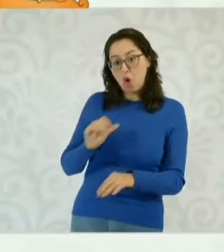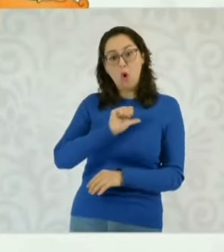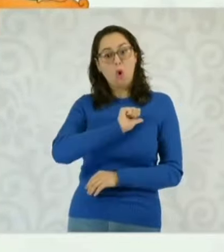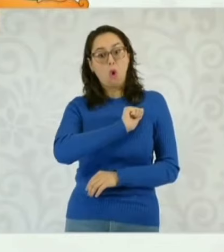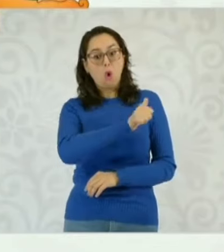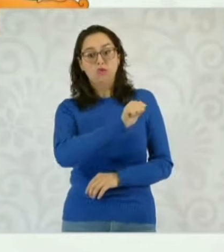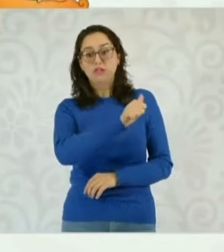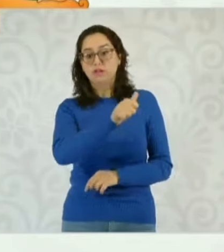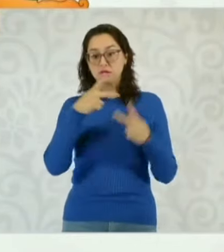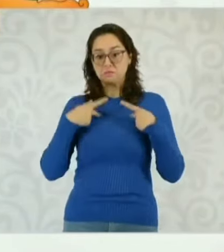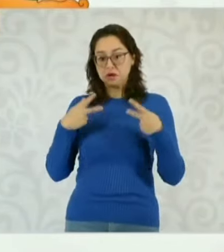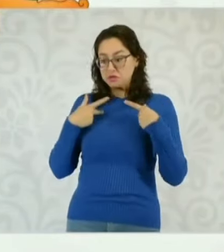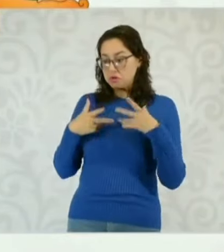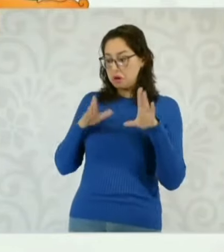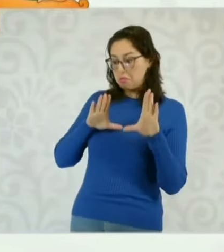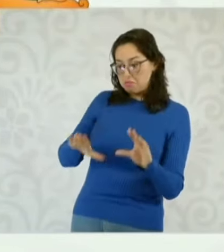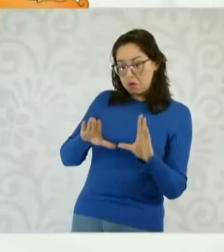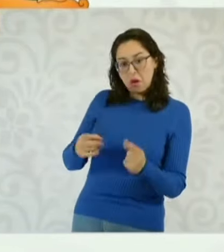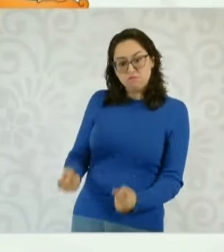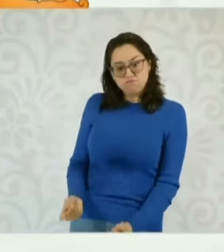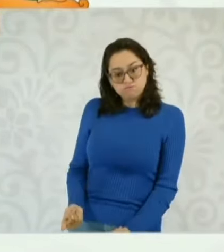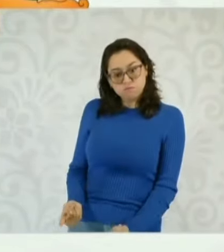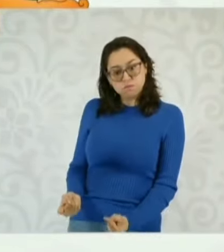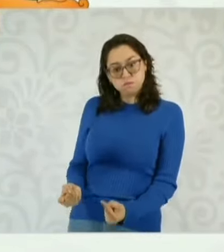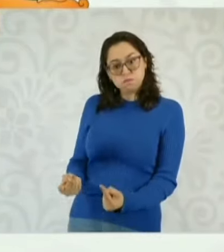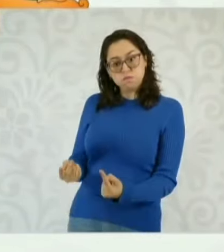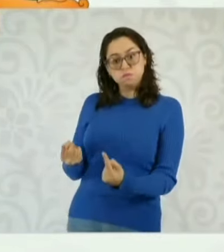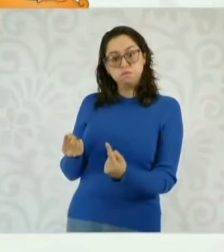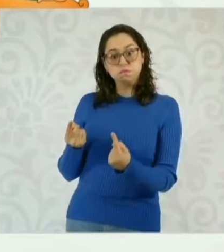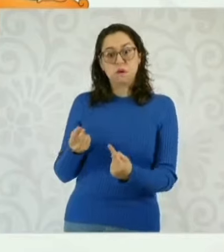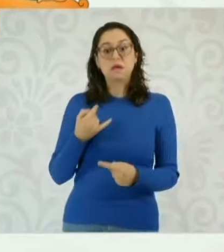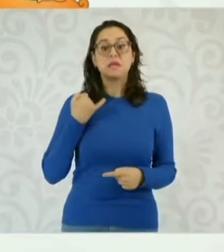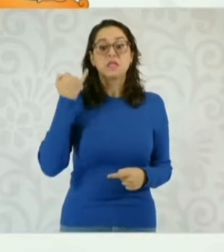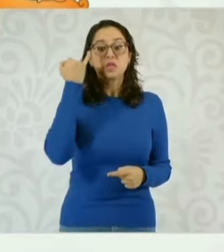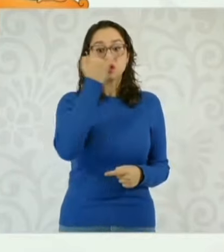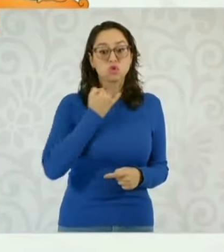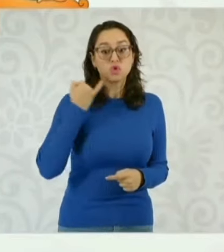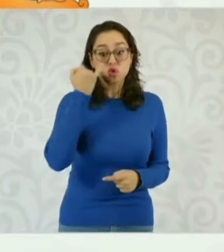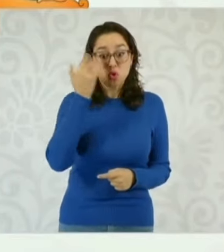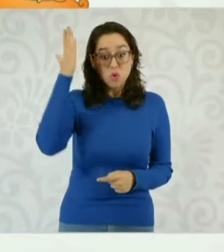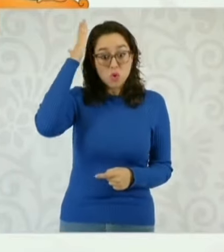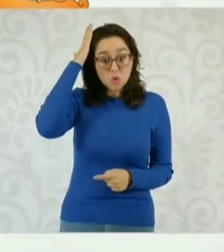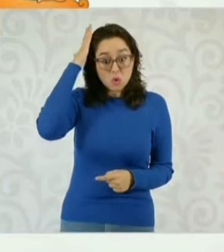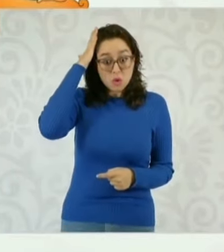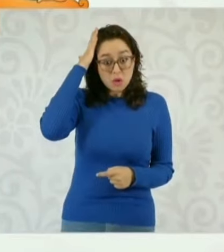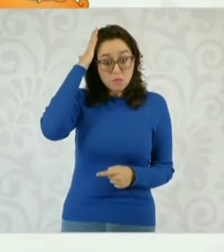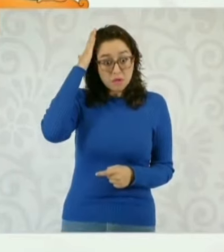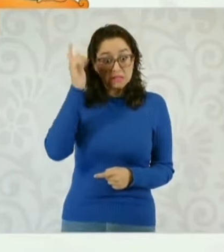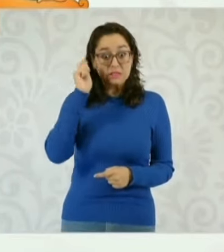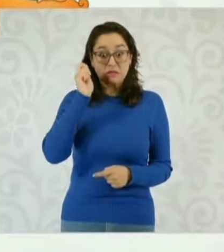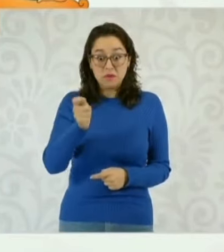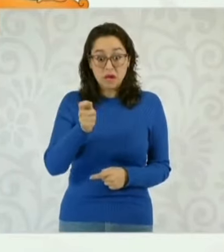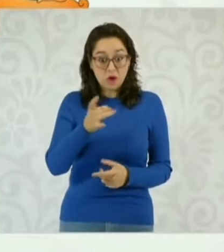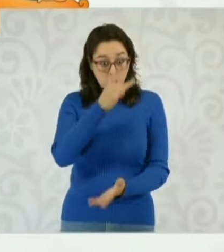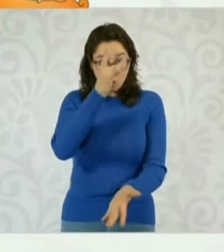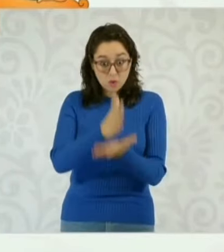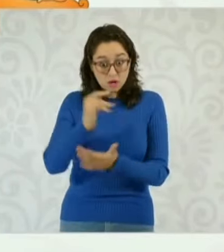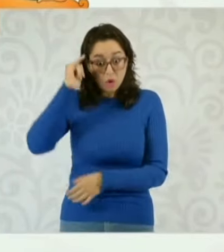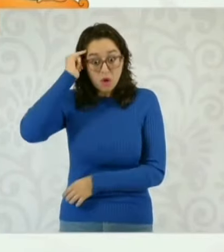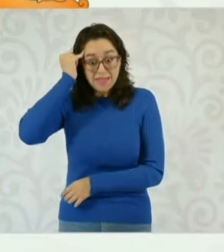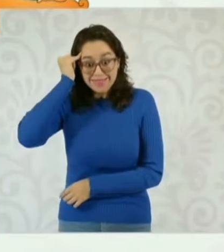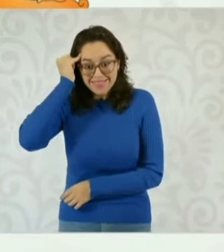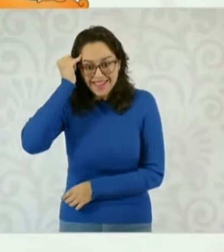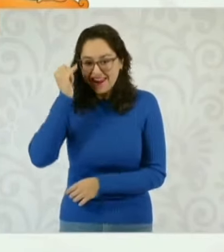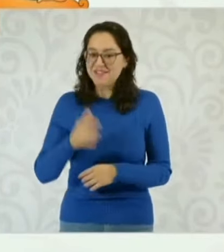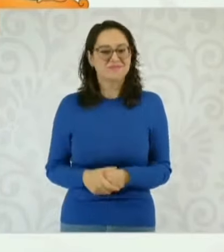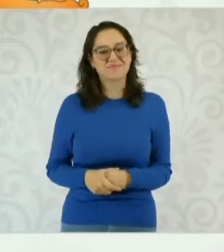se encargaron de nuestra crianza. Lengua materna no es sinónimo de lenguas indígenas. Todas las lenguas